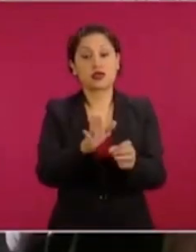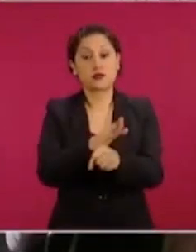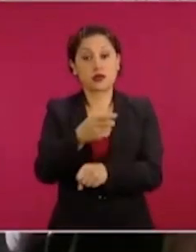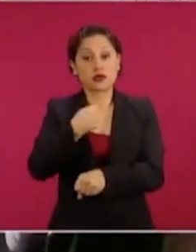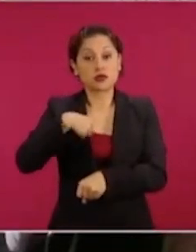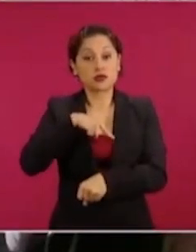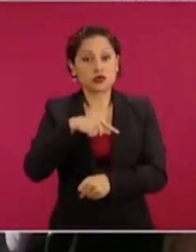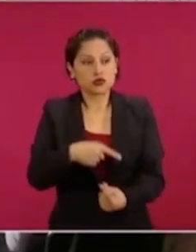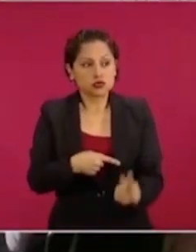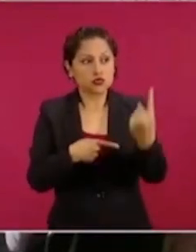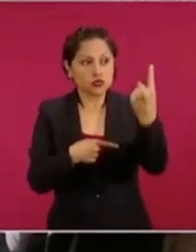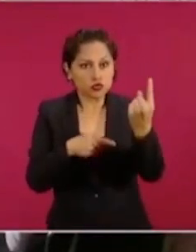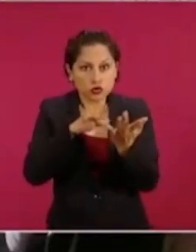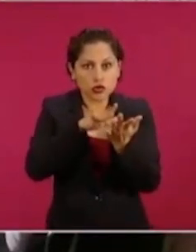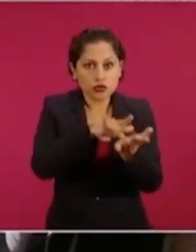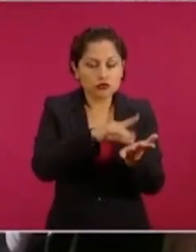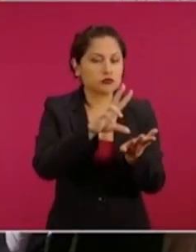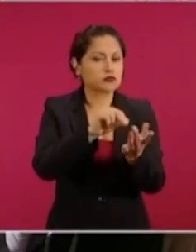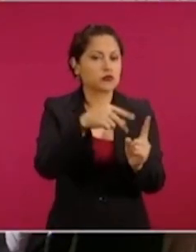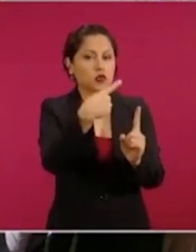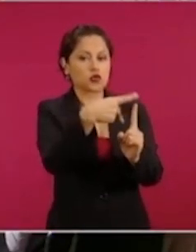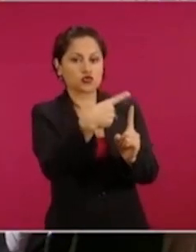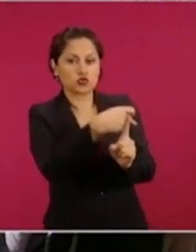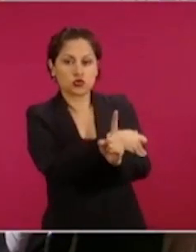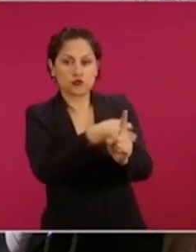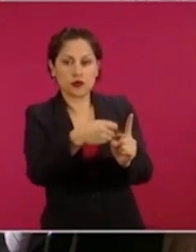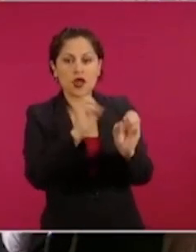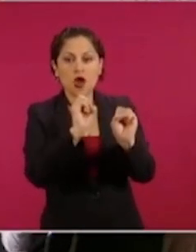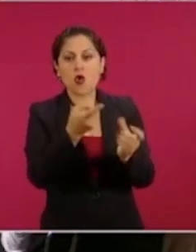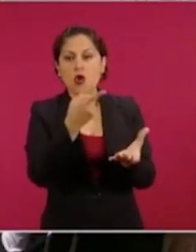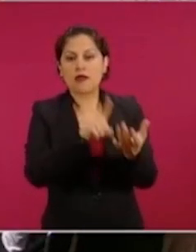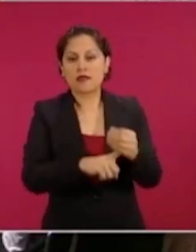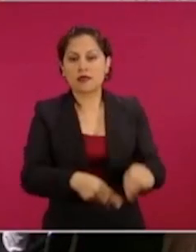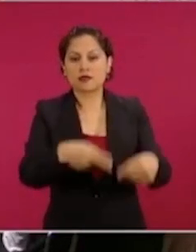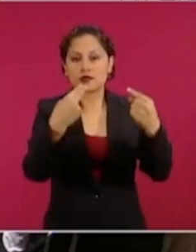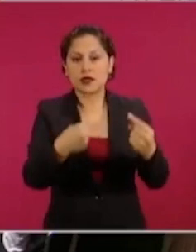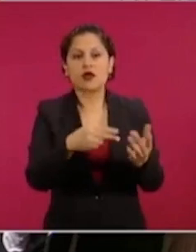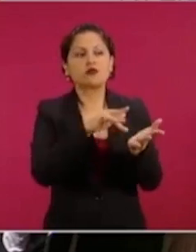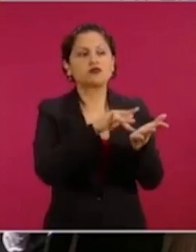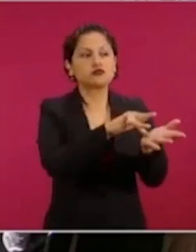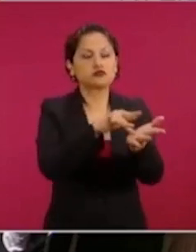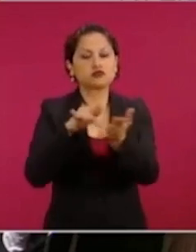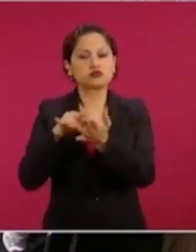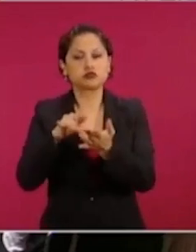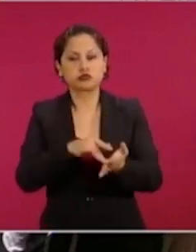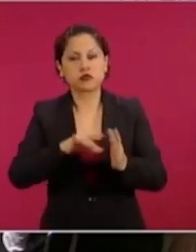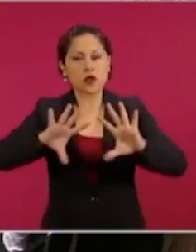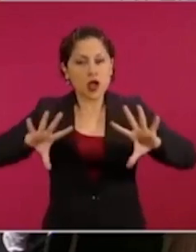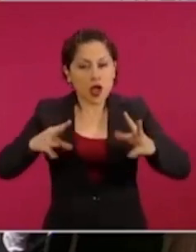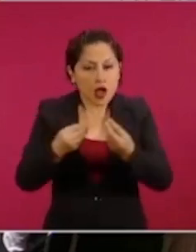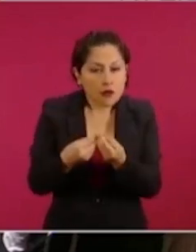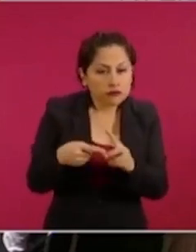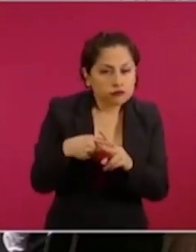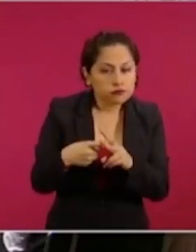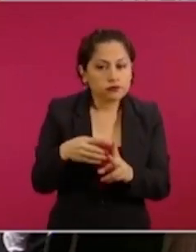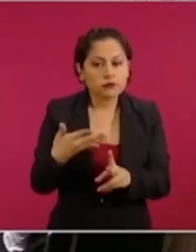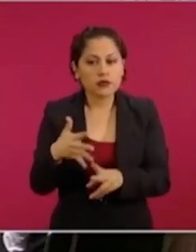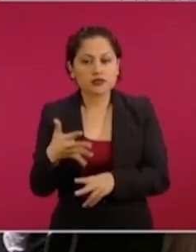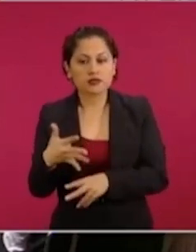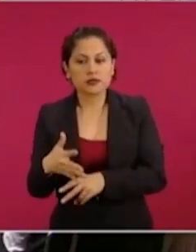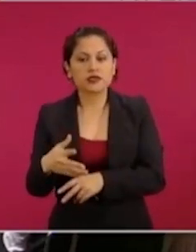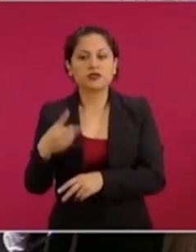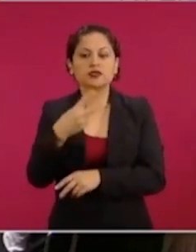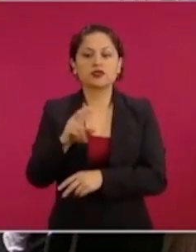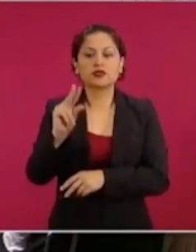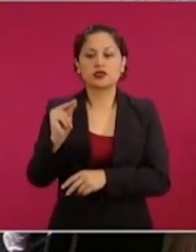a esos dependientes que suman la cantidad de poco más de 287,000 personas.